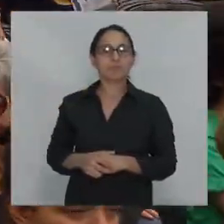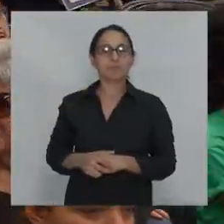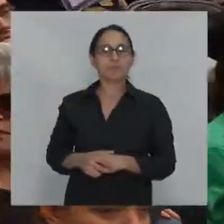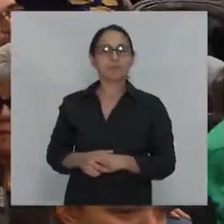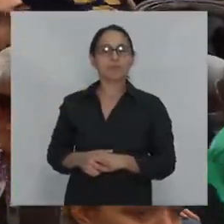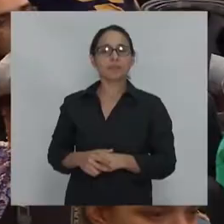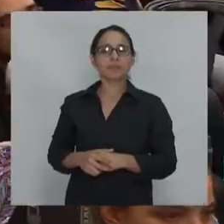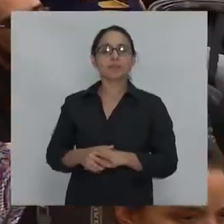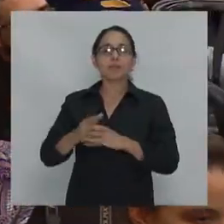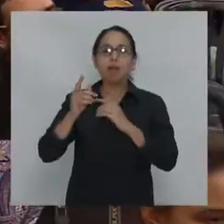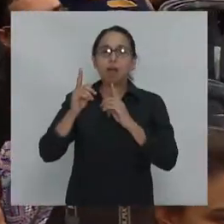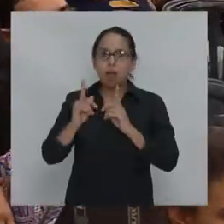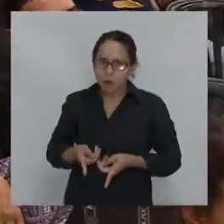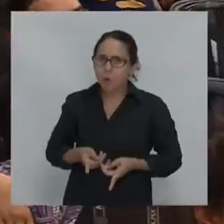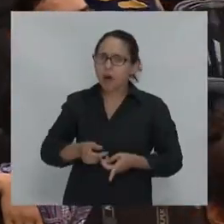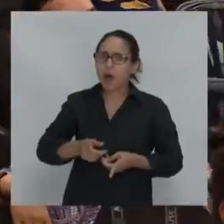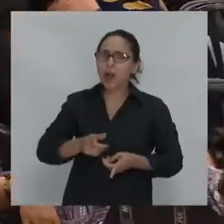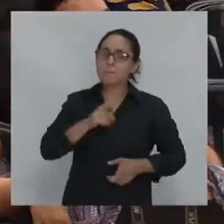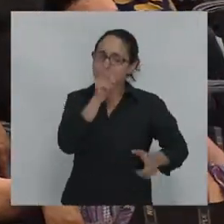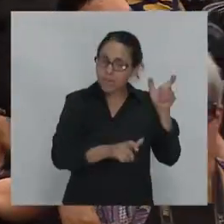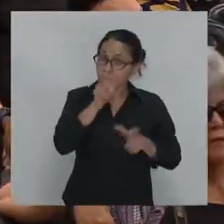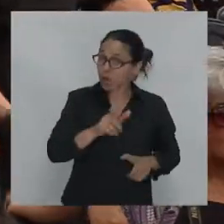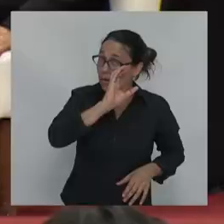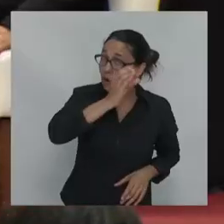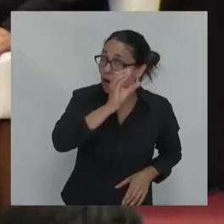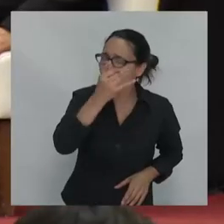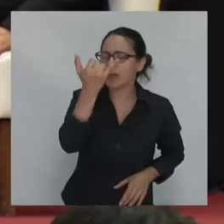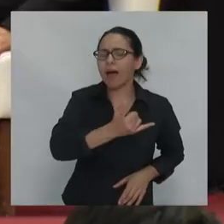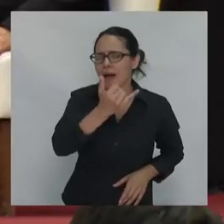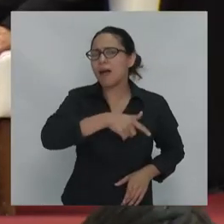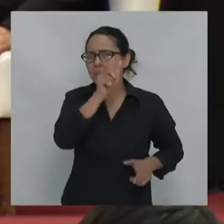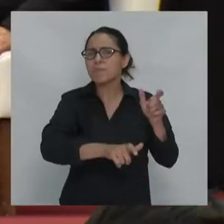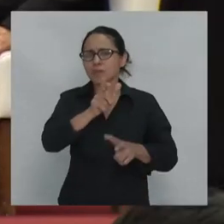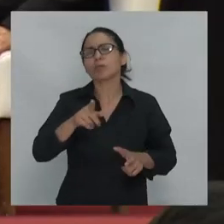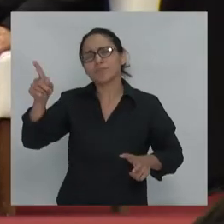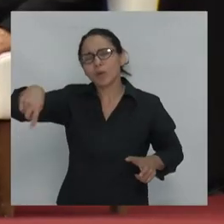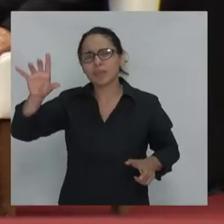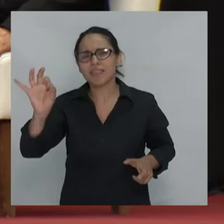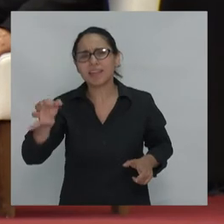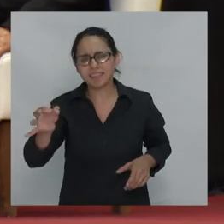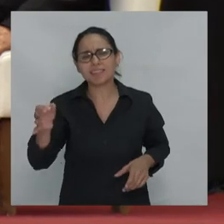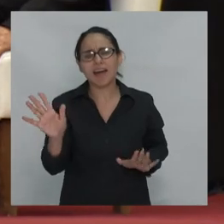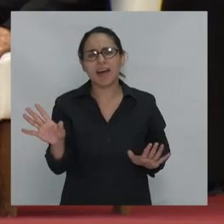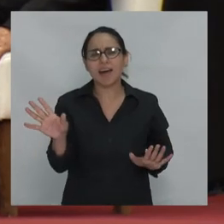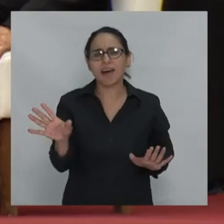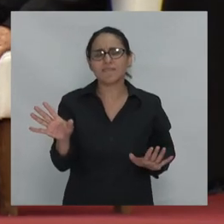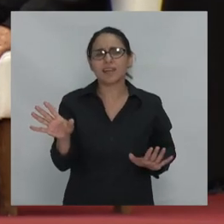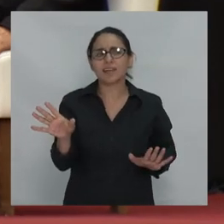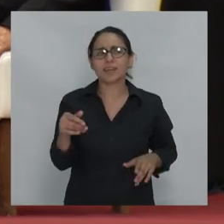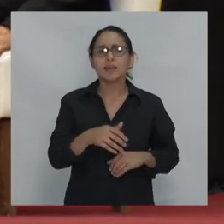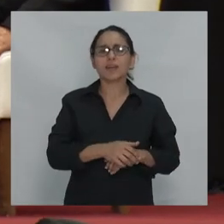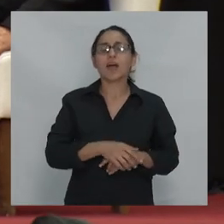Todavía hay gente en Colombia, y ustedes saben quiénes son, cuyos apellidos comienzan por